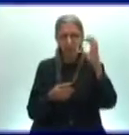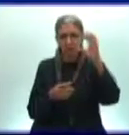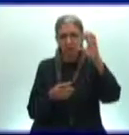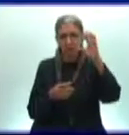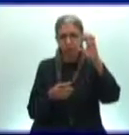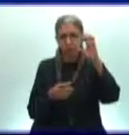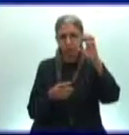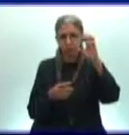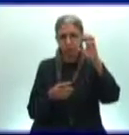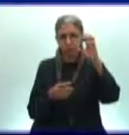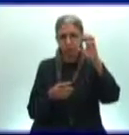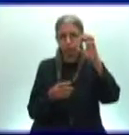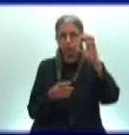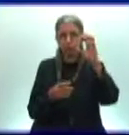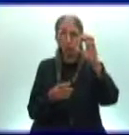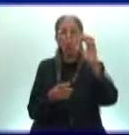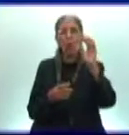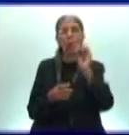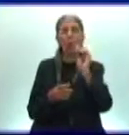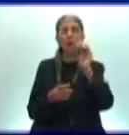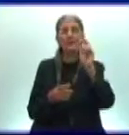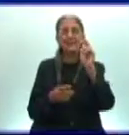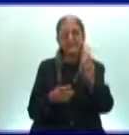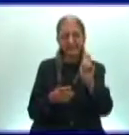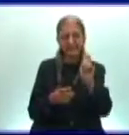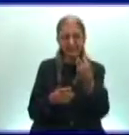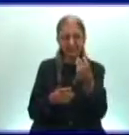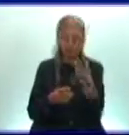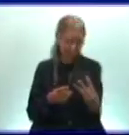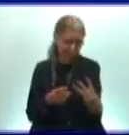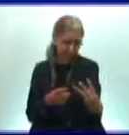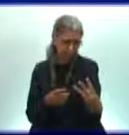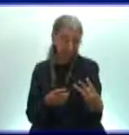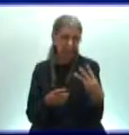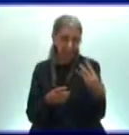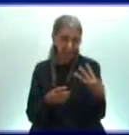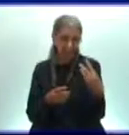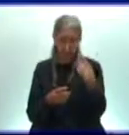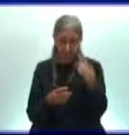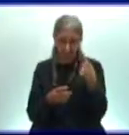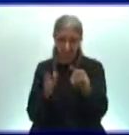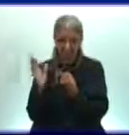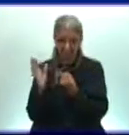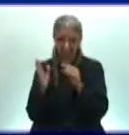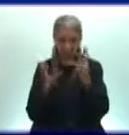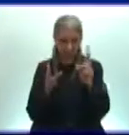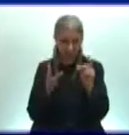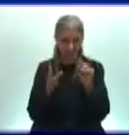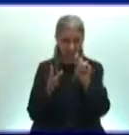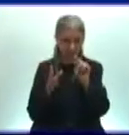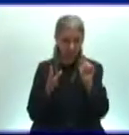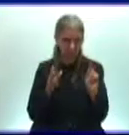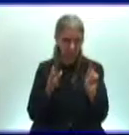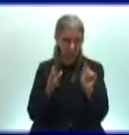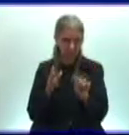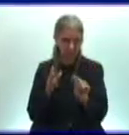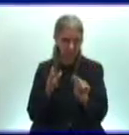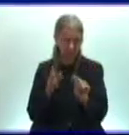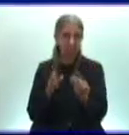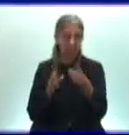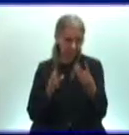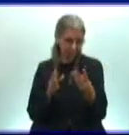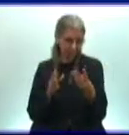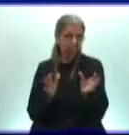3 que nos está indicando que tiene 3 átomos de oxígeno en su composición. Ahora bien, de las fórmulas químicas